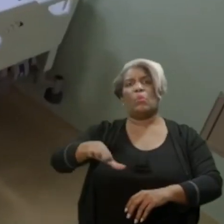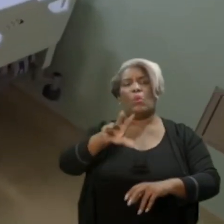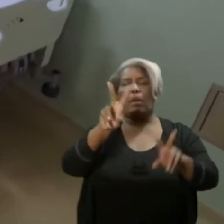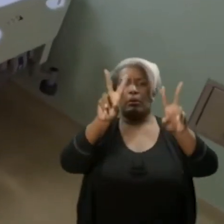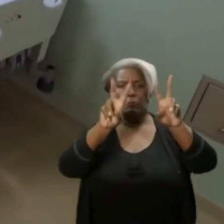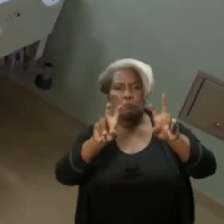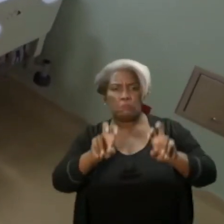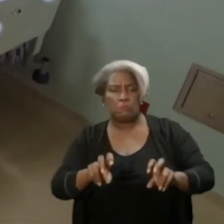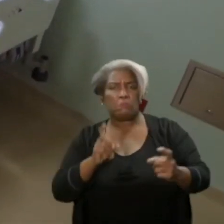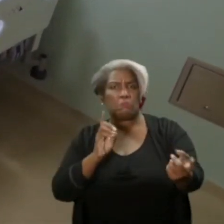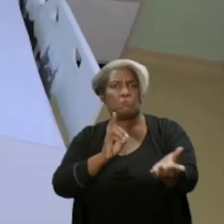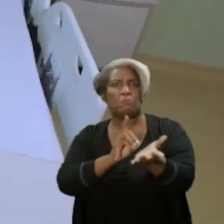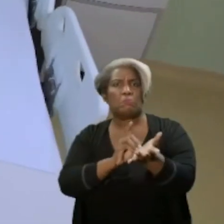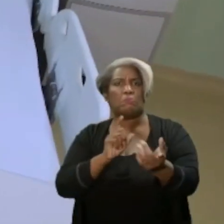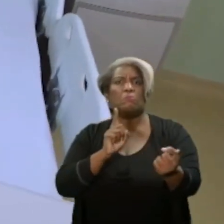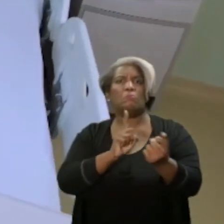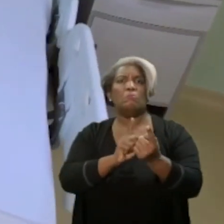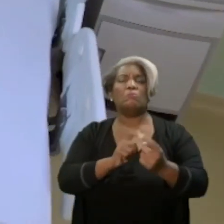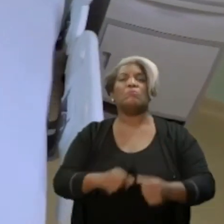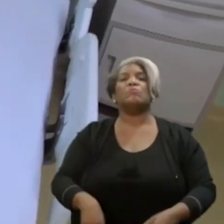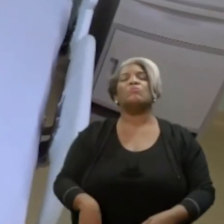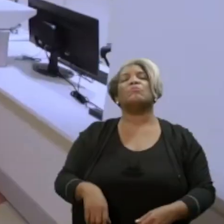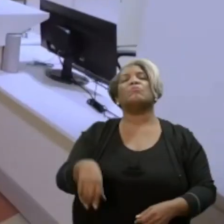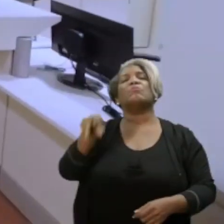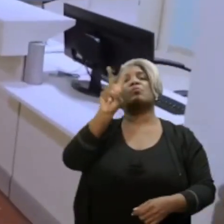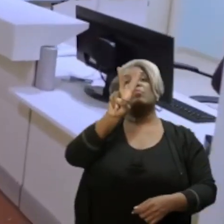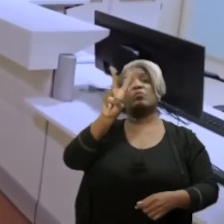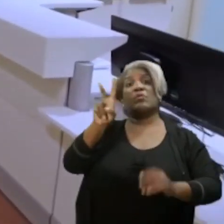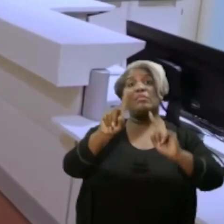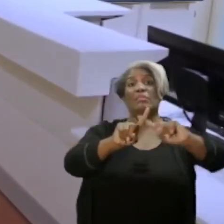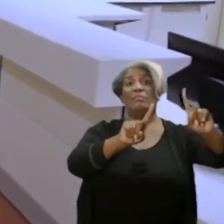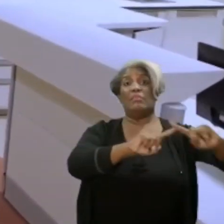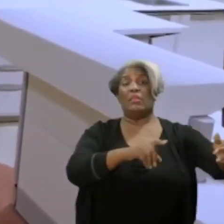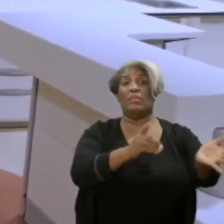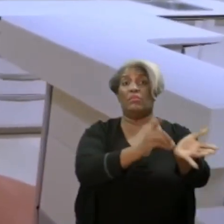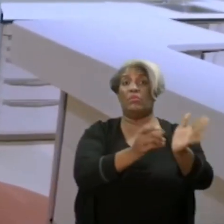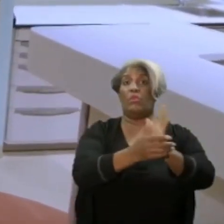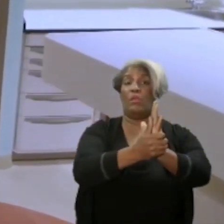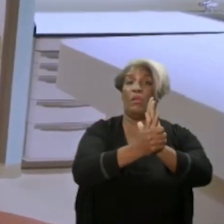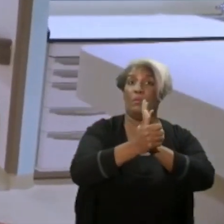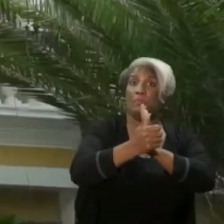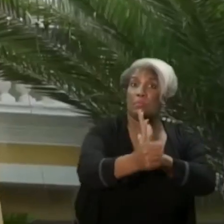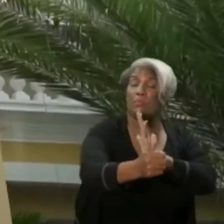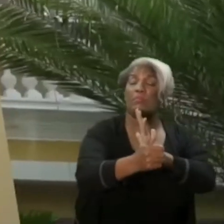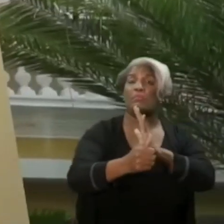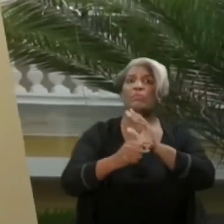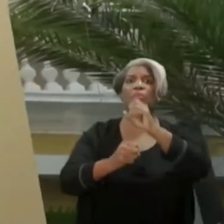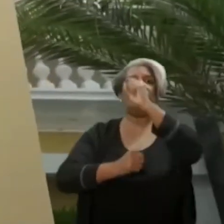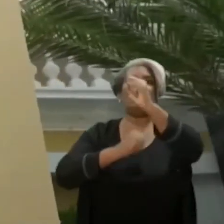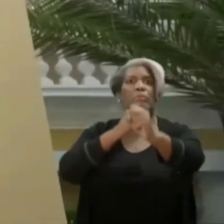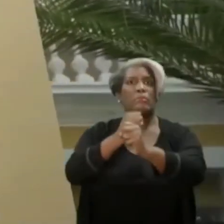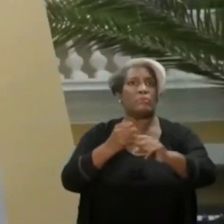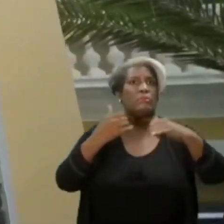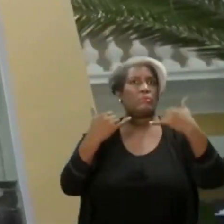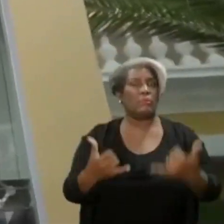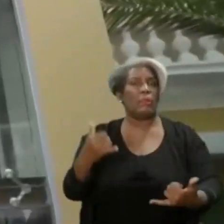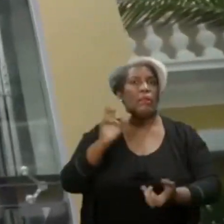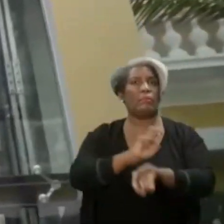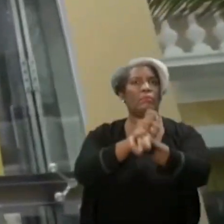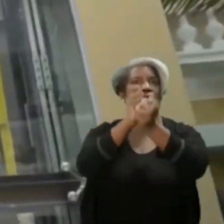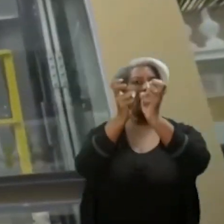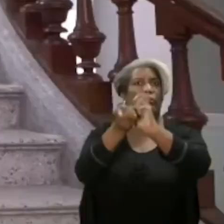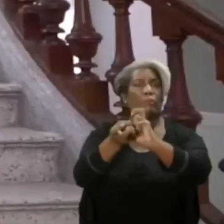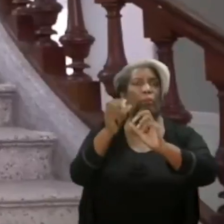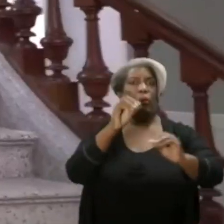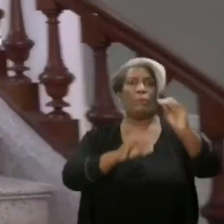fase en dos tandas, con 22 especialidades, y la inauguración también en este año del remodelado y equipado Hospital